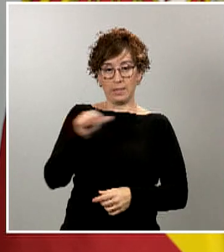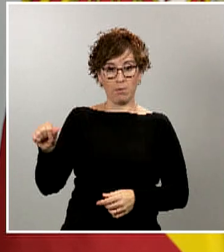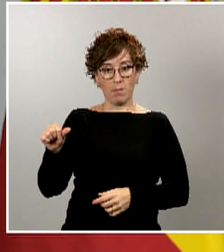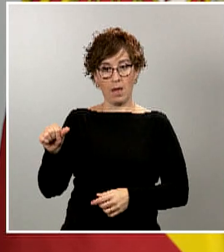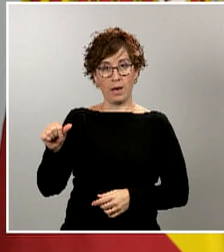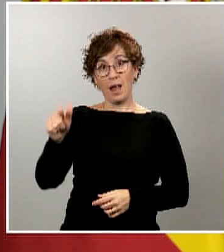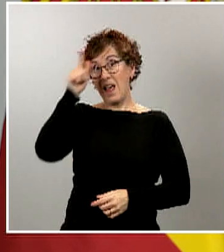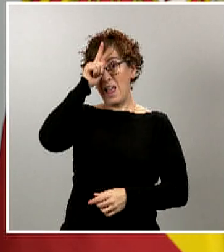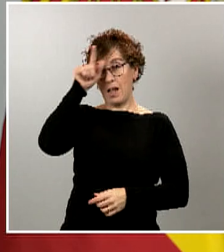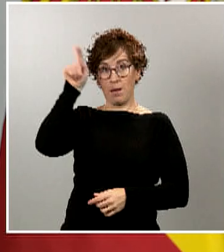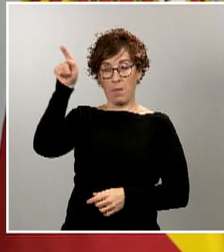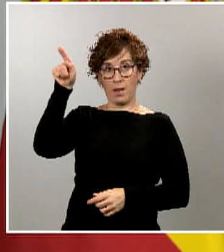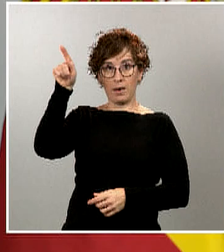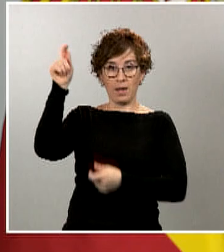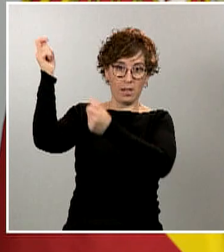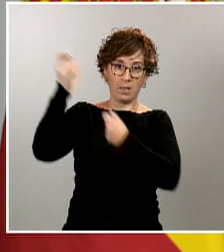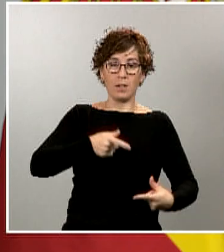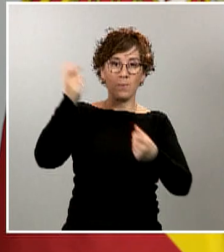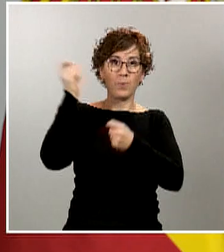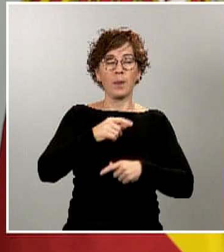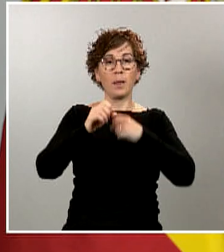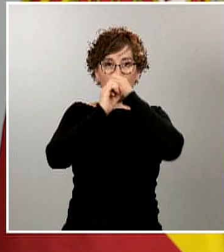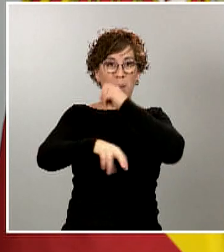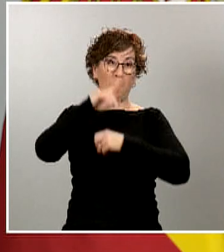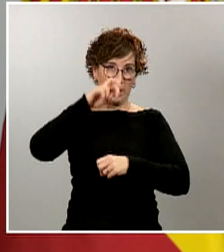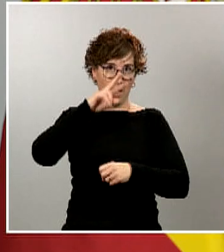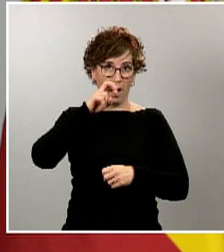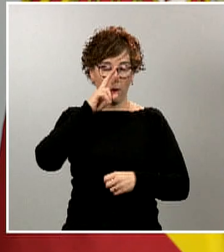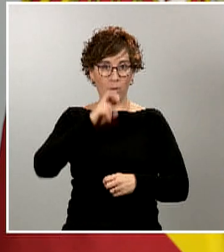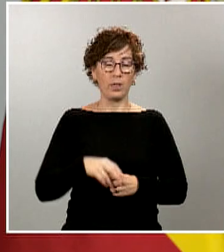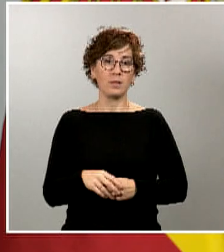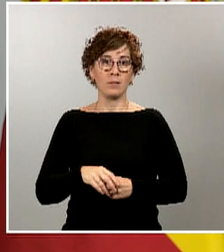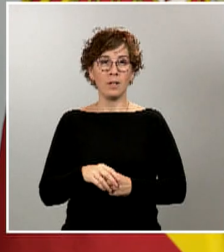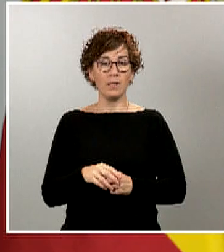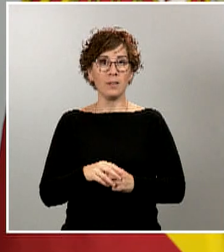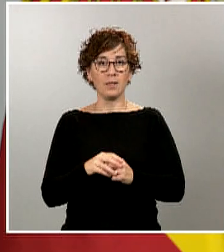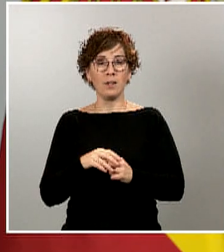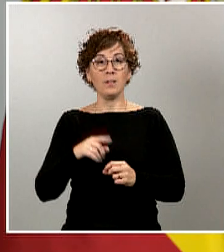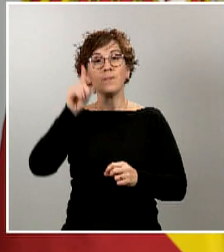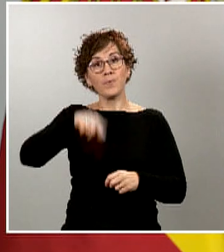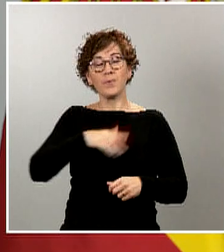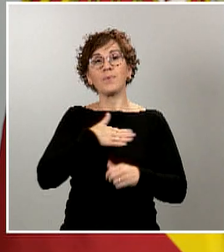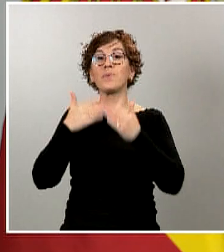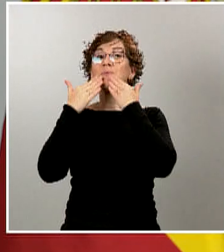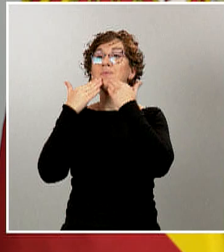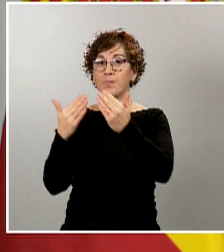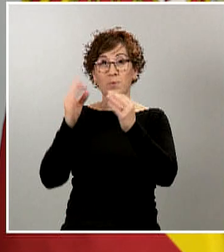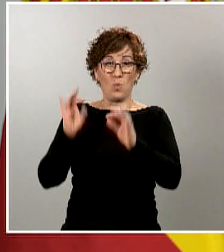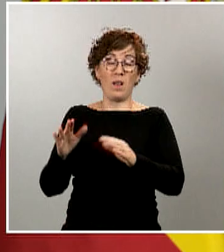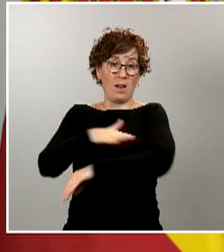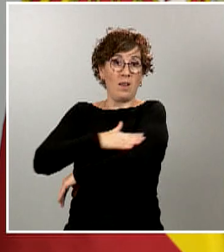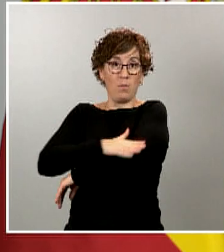unos ventiladores. Yo quiero agradecer también, como decía antes el ministro, a todas las industrias, a todas las empresas